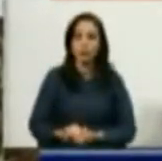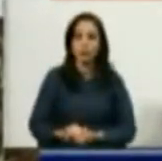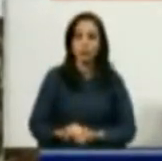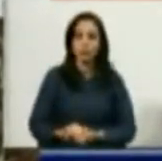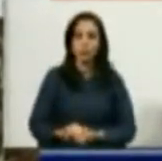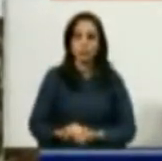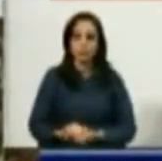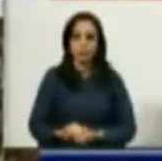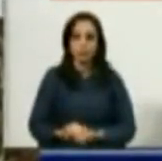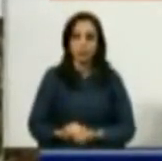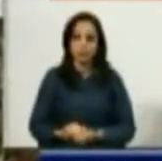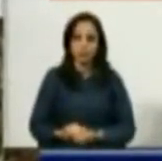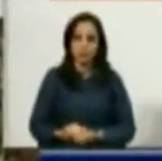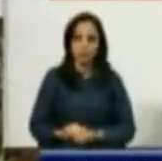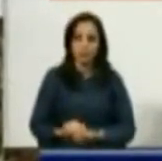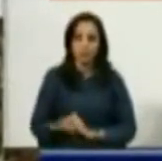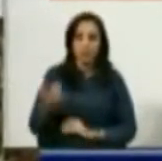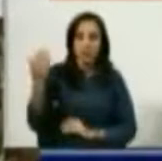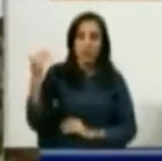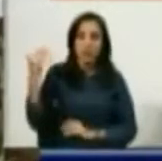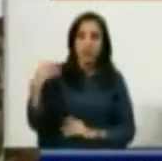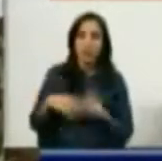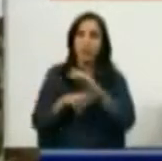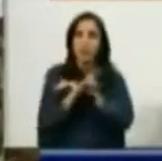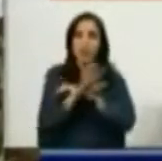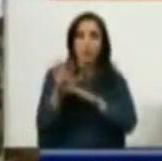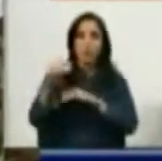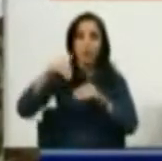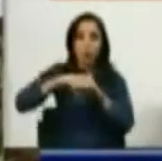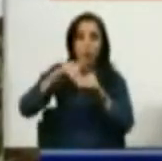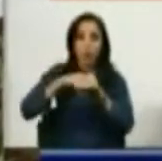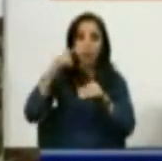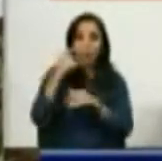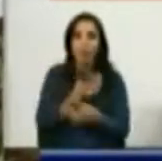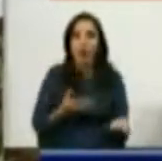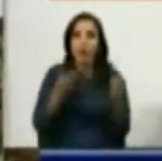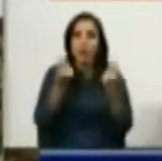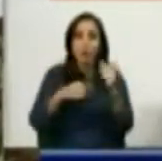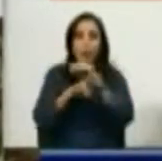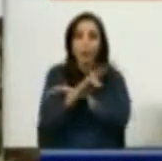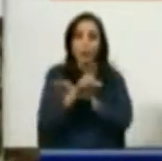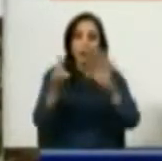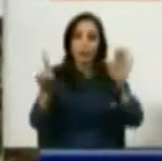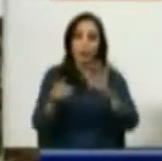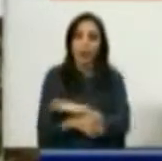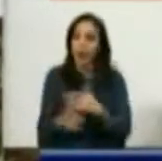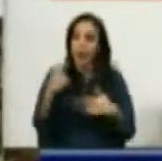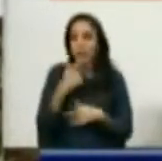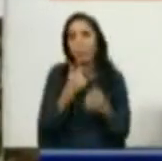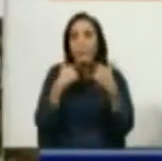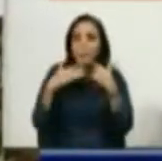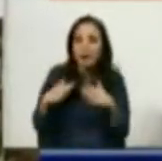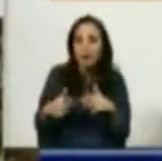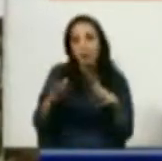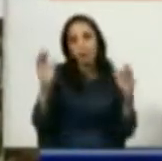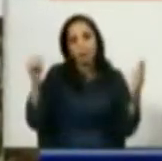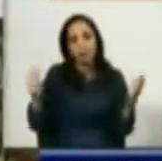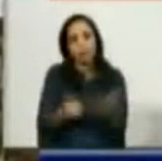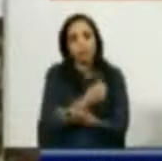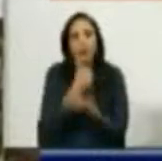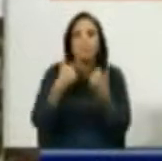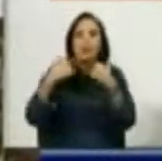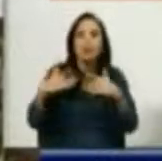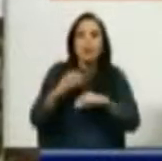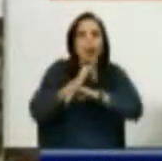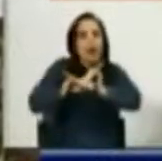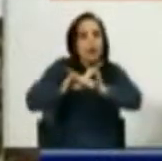desde el año desde hace veinte años veinticinco elecciones vamos para la elección número 26 cuando nos ha tocado perder perdimos